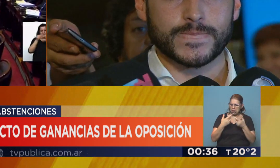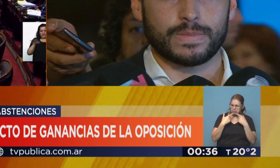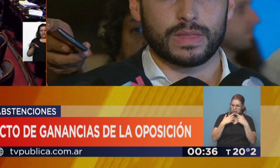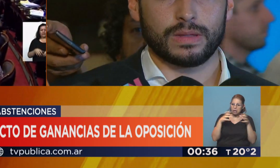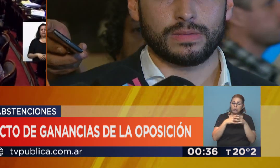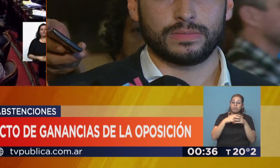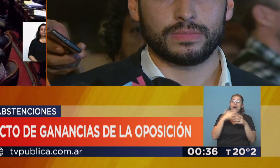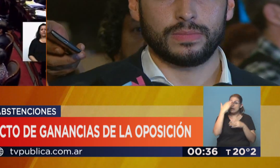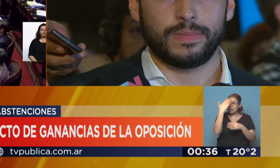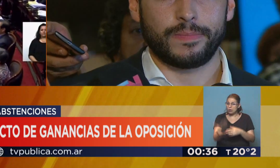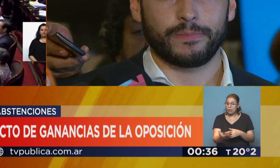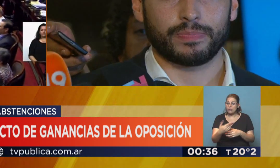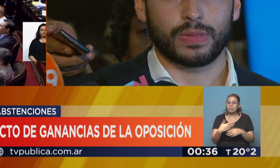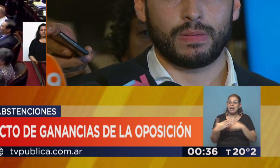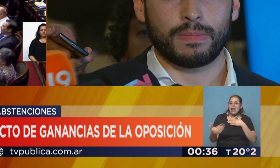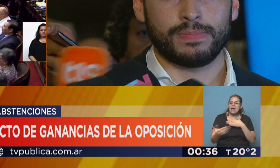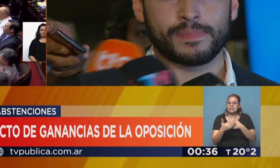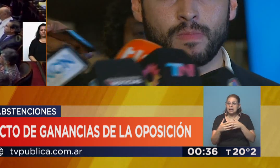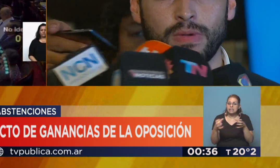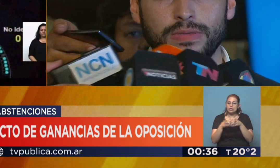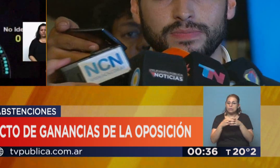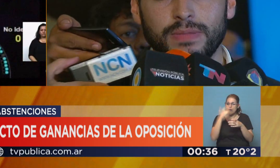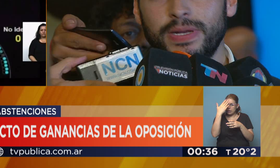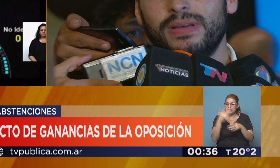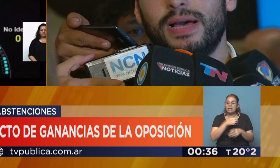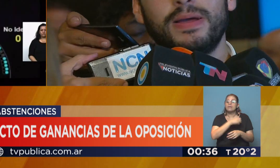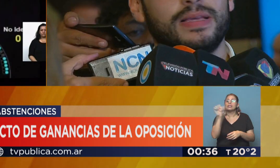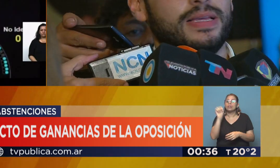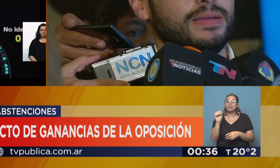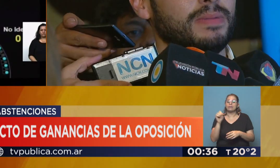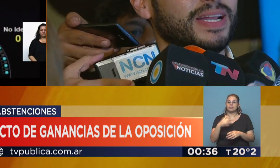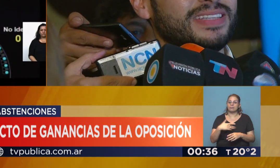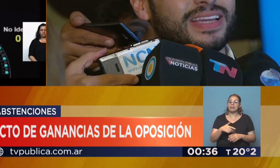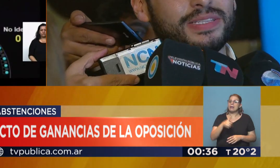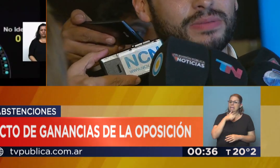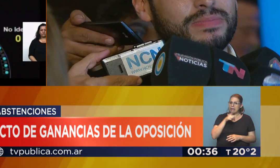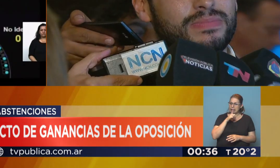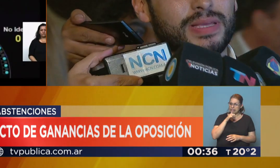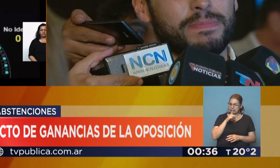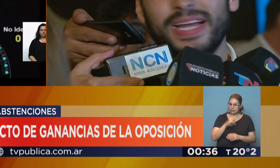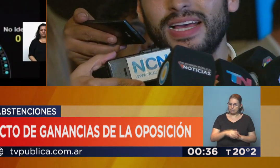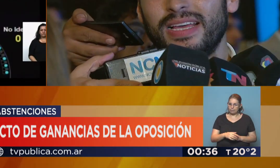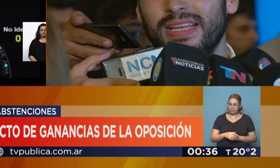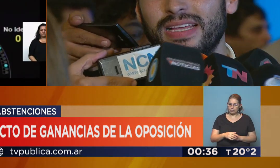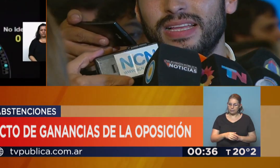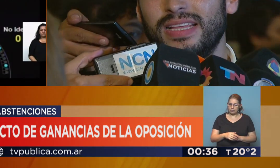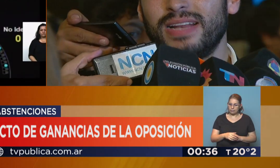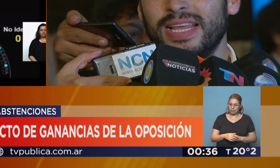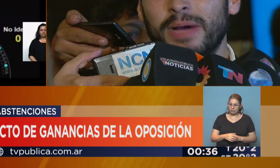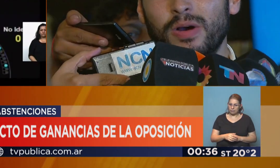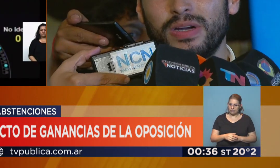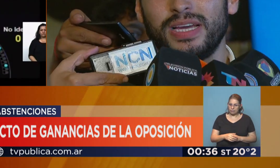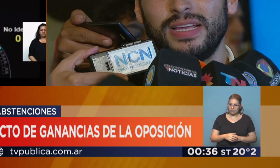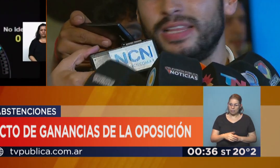de acercarse de alguna manera al Frente para la Victoria. Pero, a ver, me parece que eso peca de